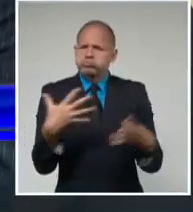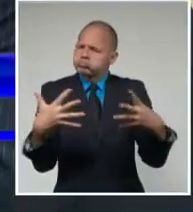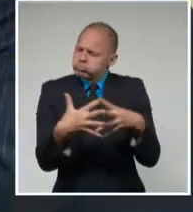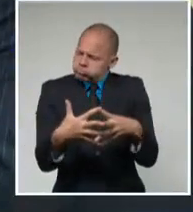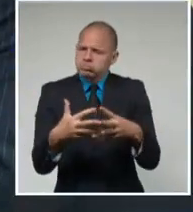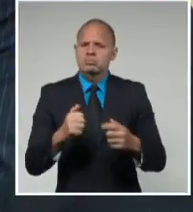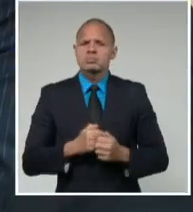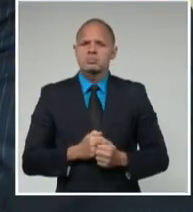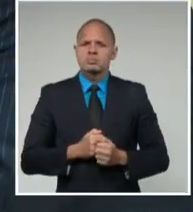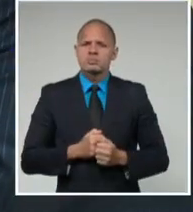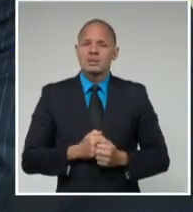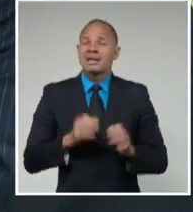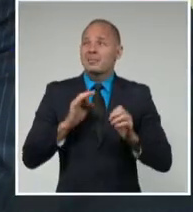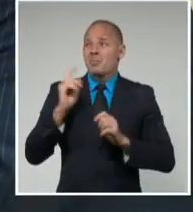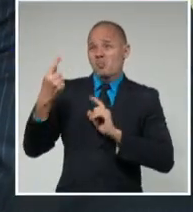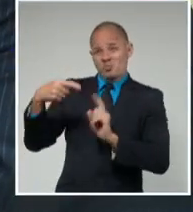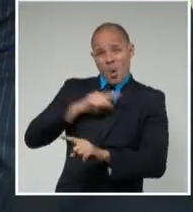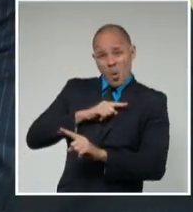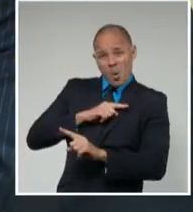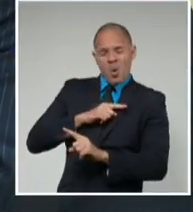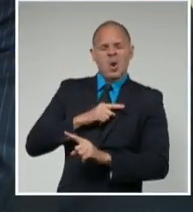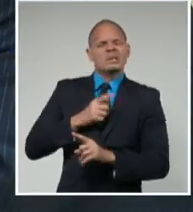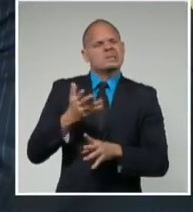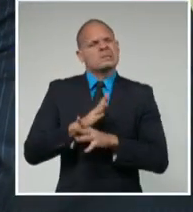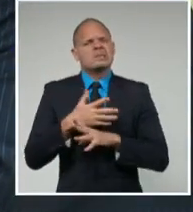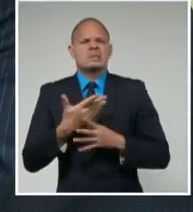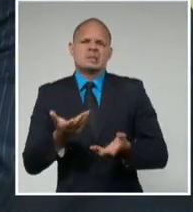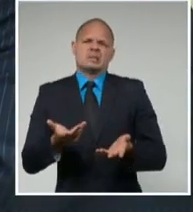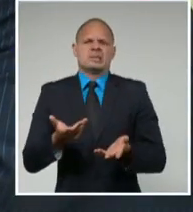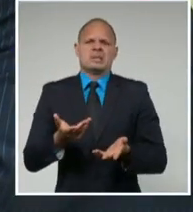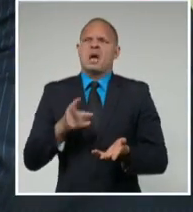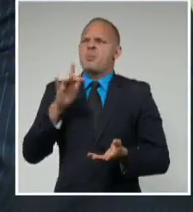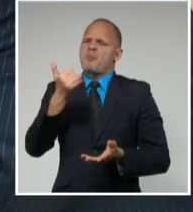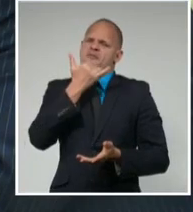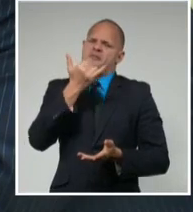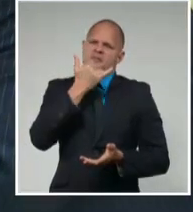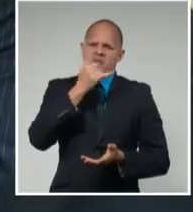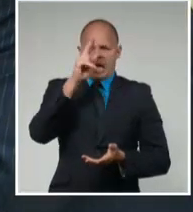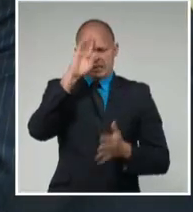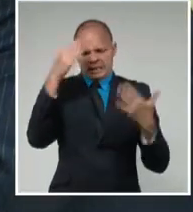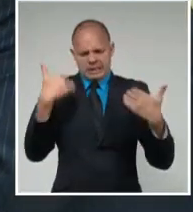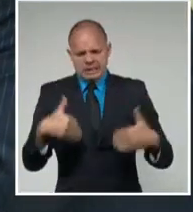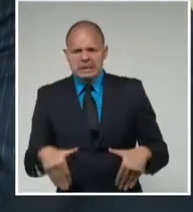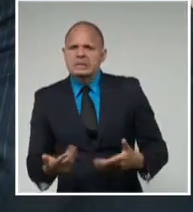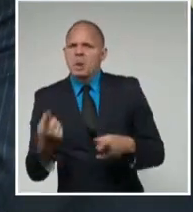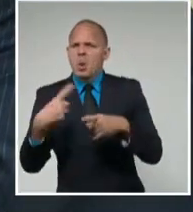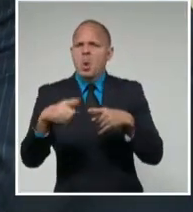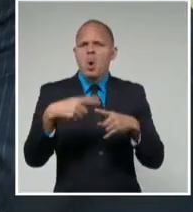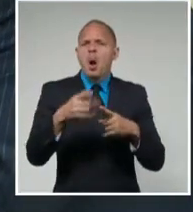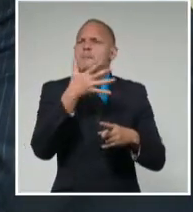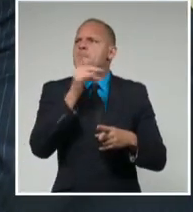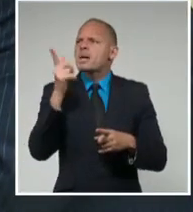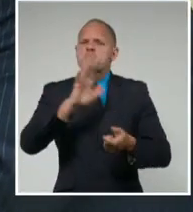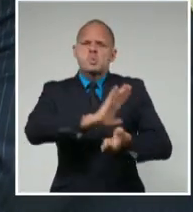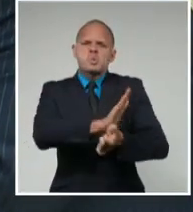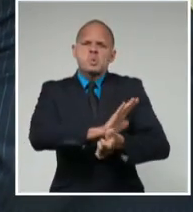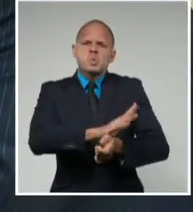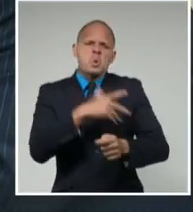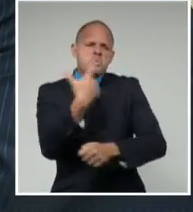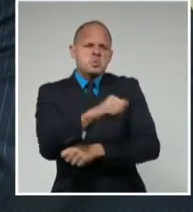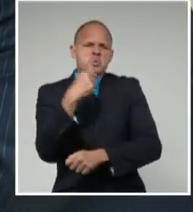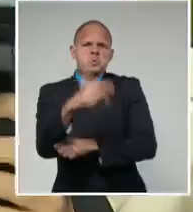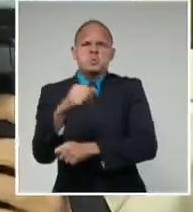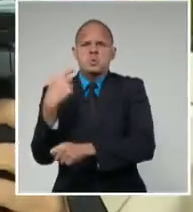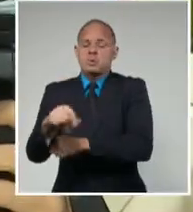como terrorismo económico, terrorismo en salud y otras formas de terrorismo que apuntan a las personas de Irán